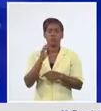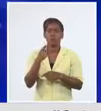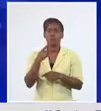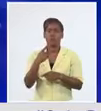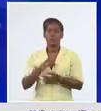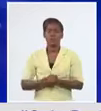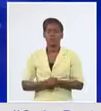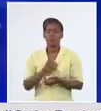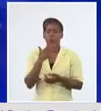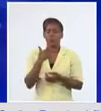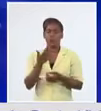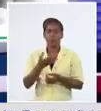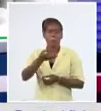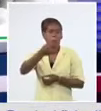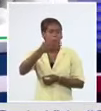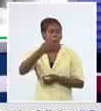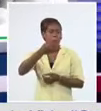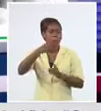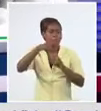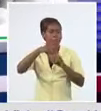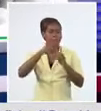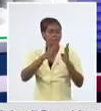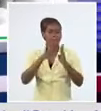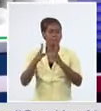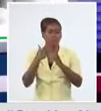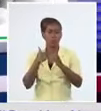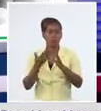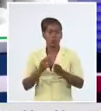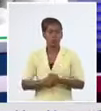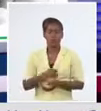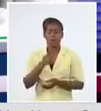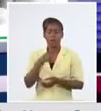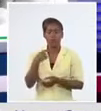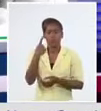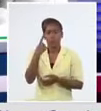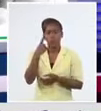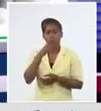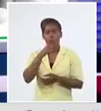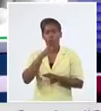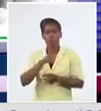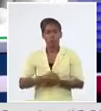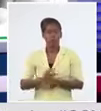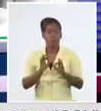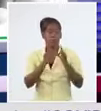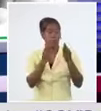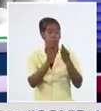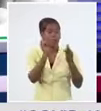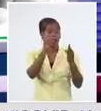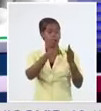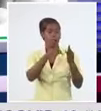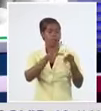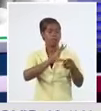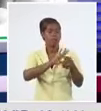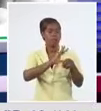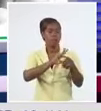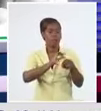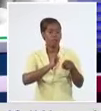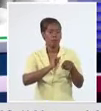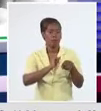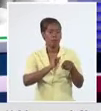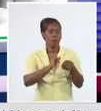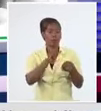ya se produce el contagio en el ámbito familiar, en una familia, existe un menor de edad en ese